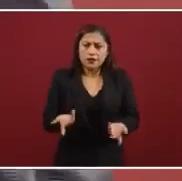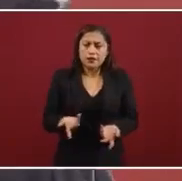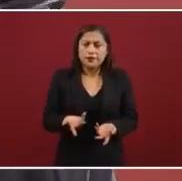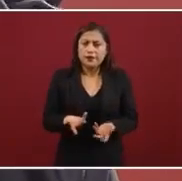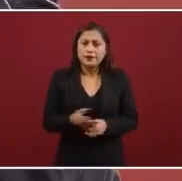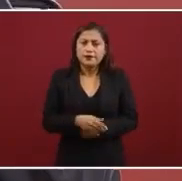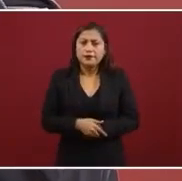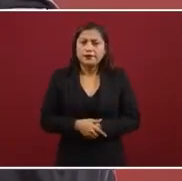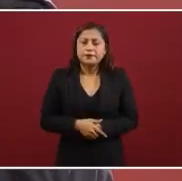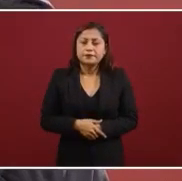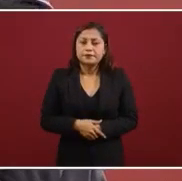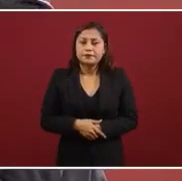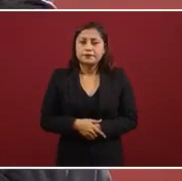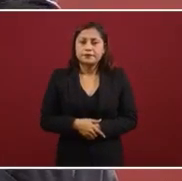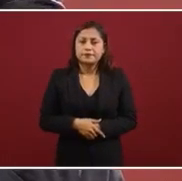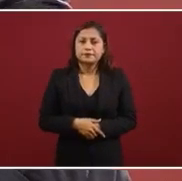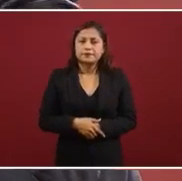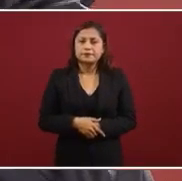y